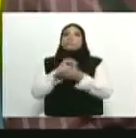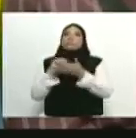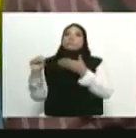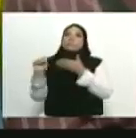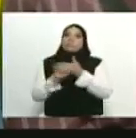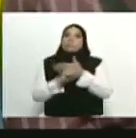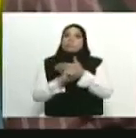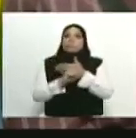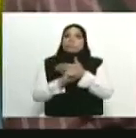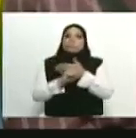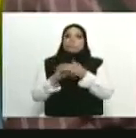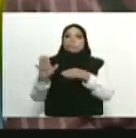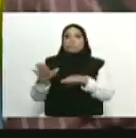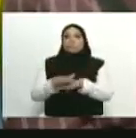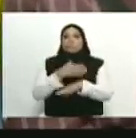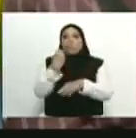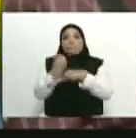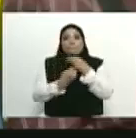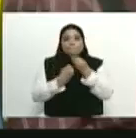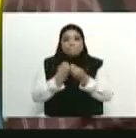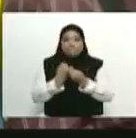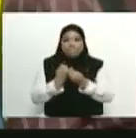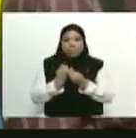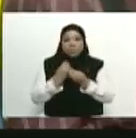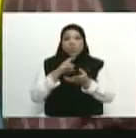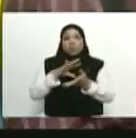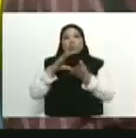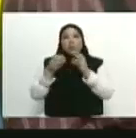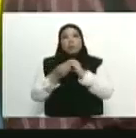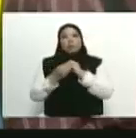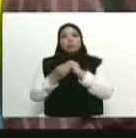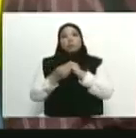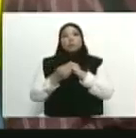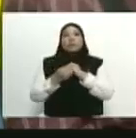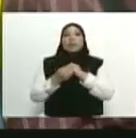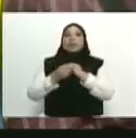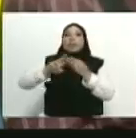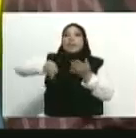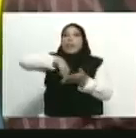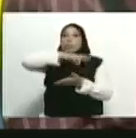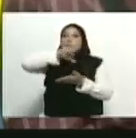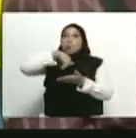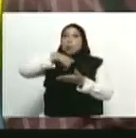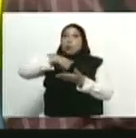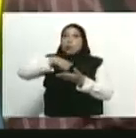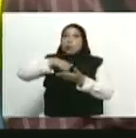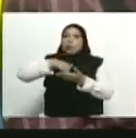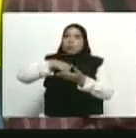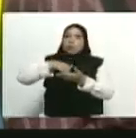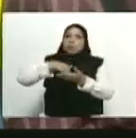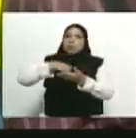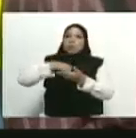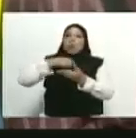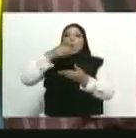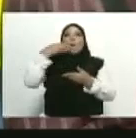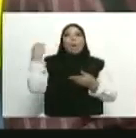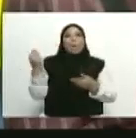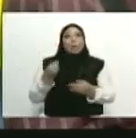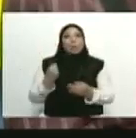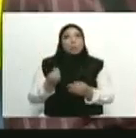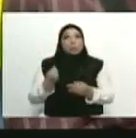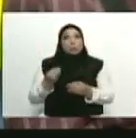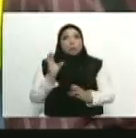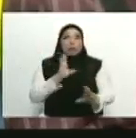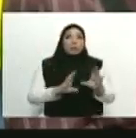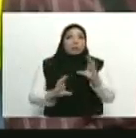y principalmente convertirlo en un software nacional para empoderar a nuestros jóvenes en